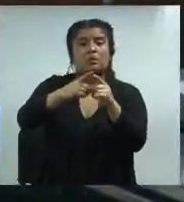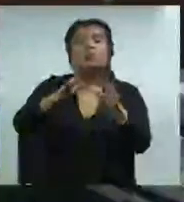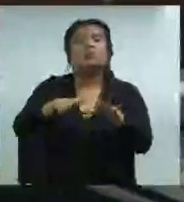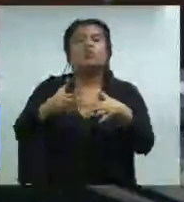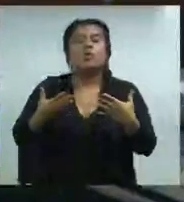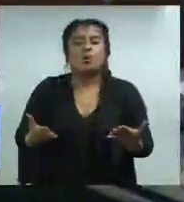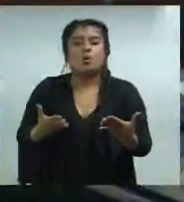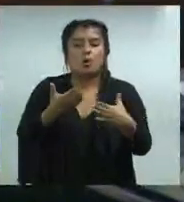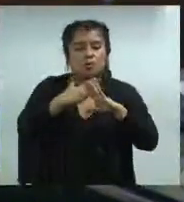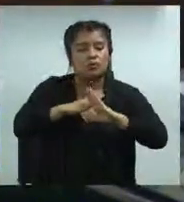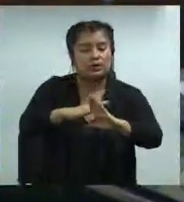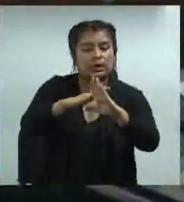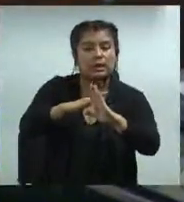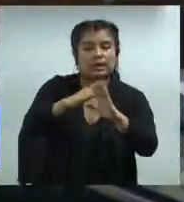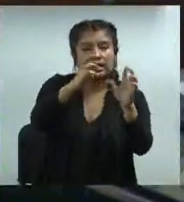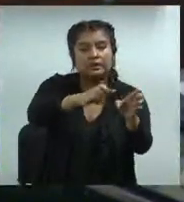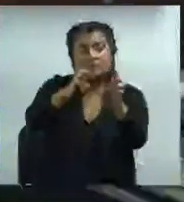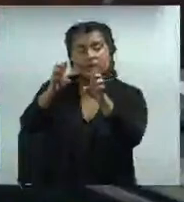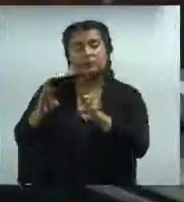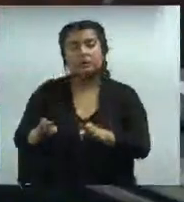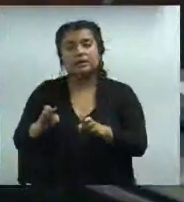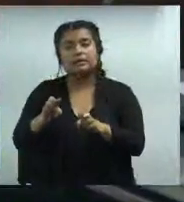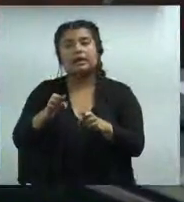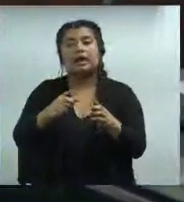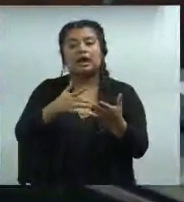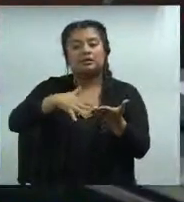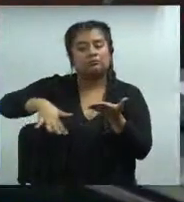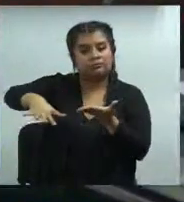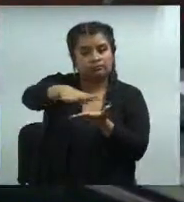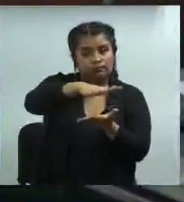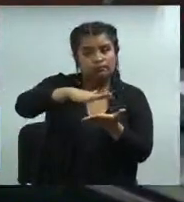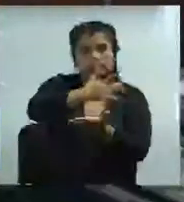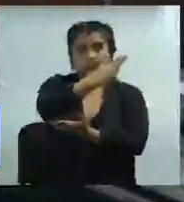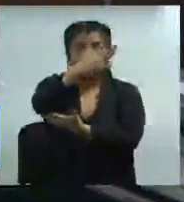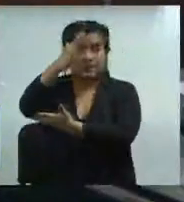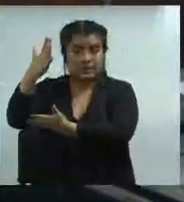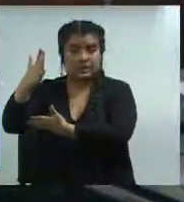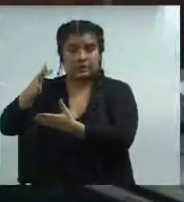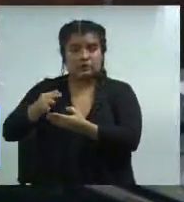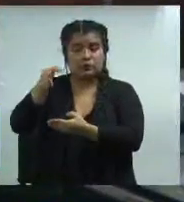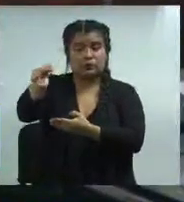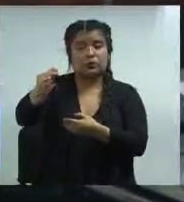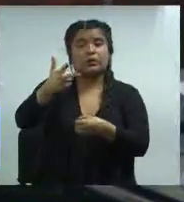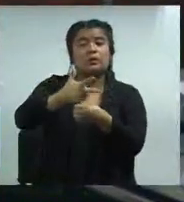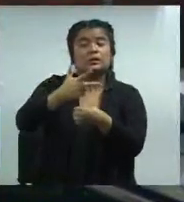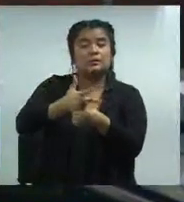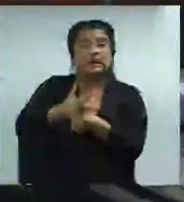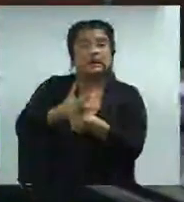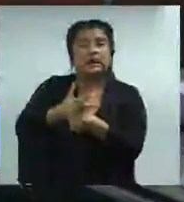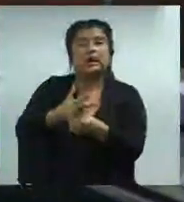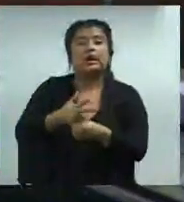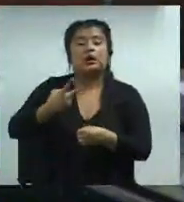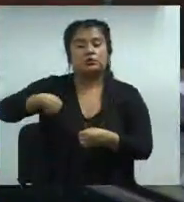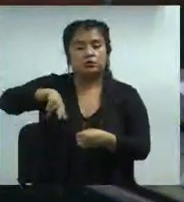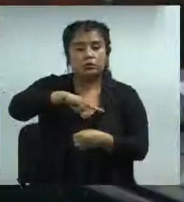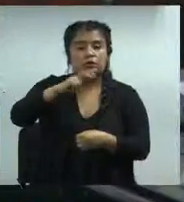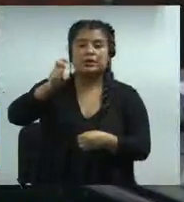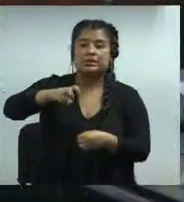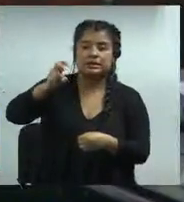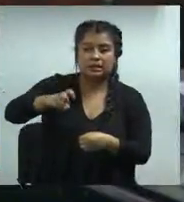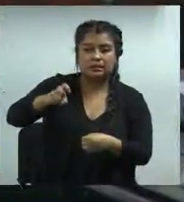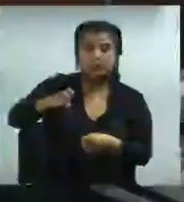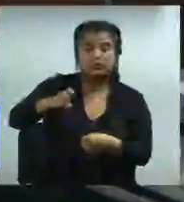para proteger a la población, el medio ambiente y el futuro de nuestro país. Por lo que manifestamos la